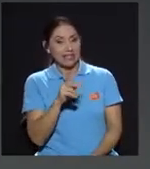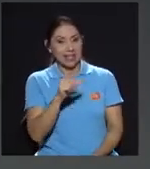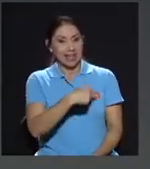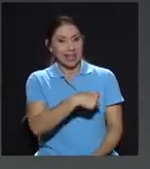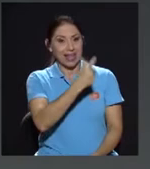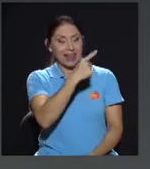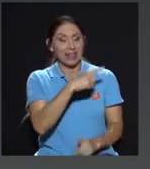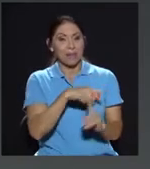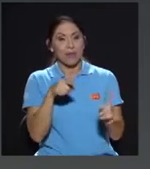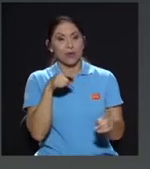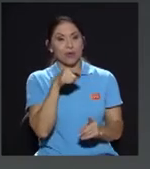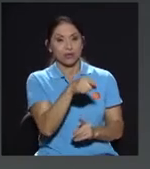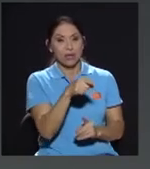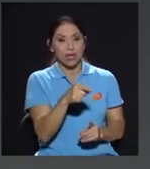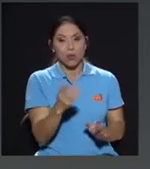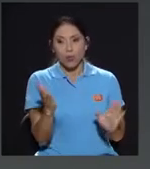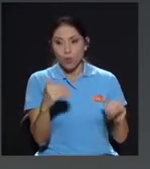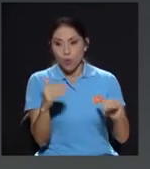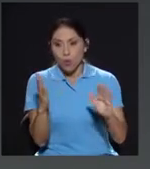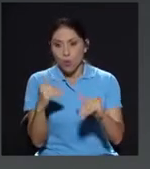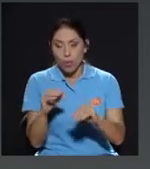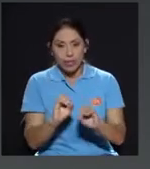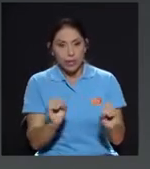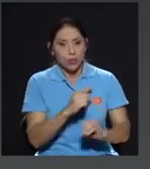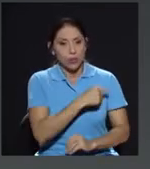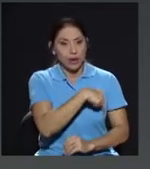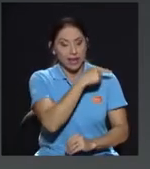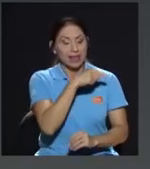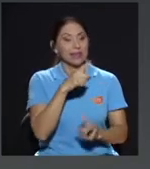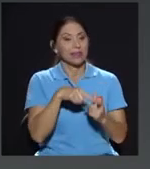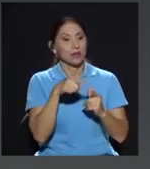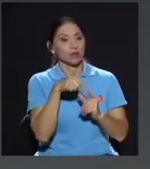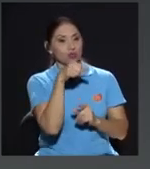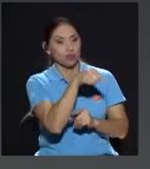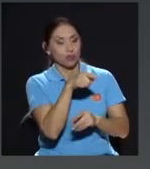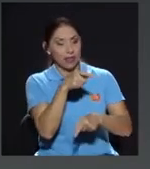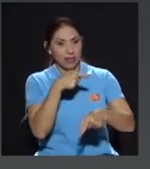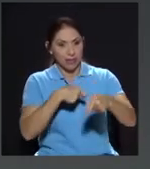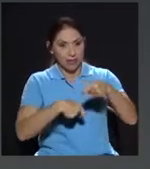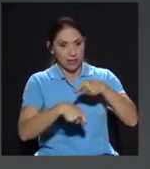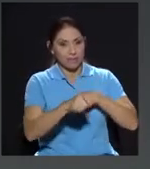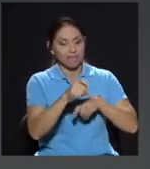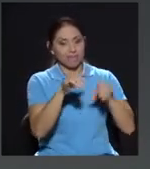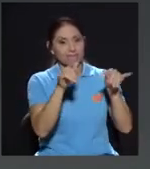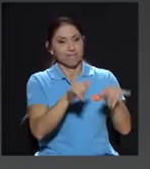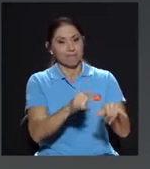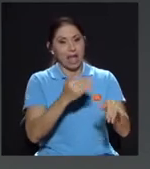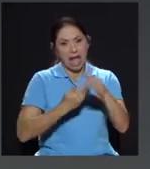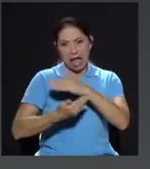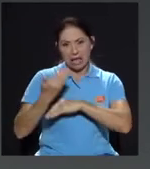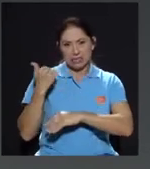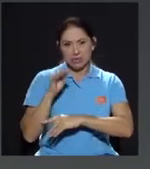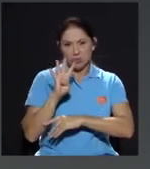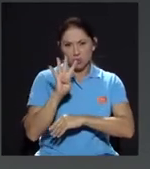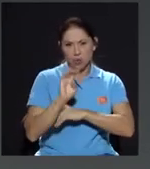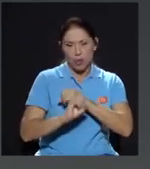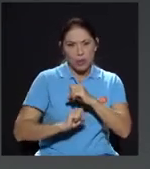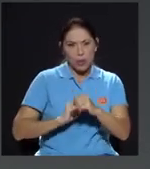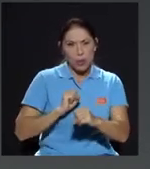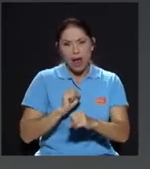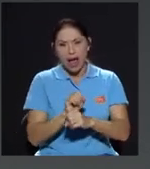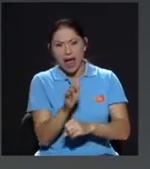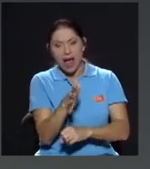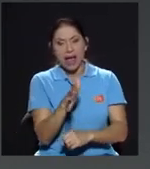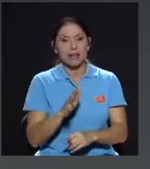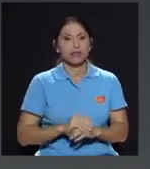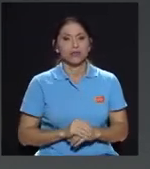en ausencia de ninguno le tocó hace unos cuatro años y un poquitito menos